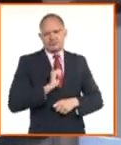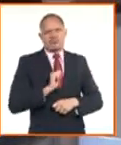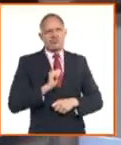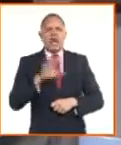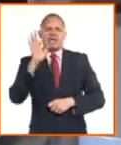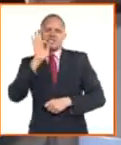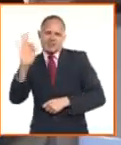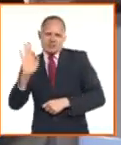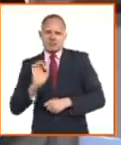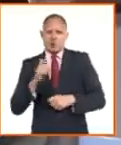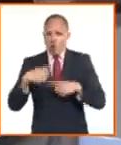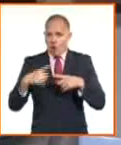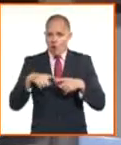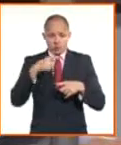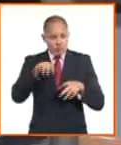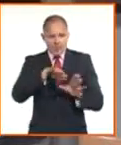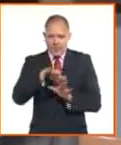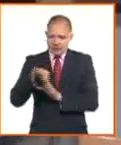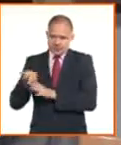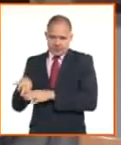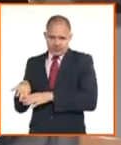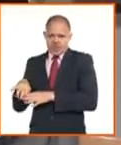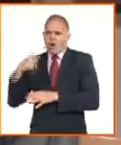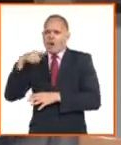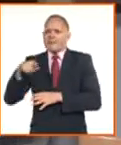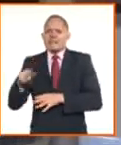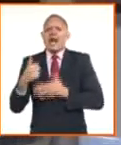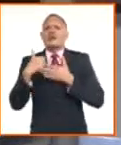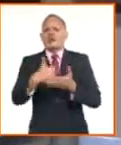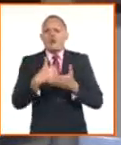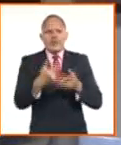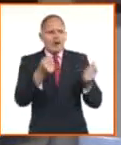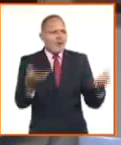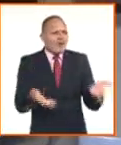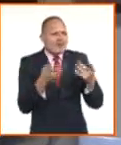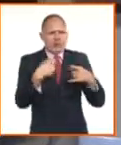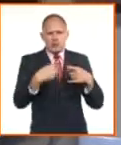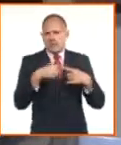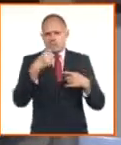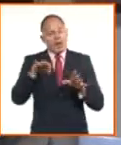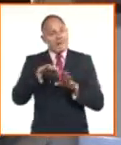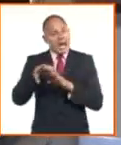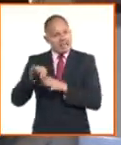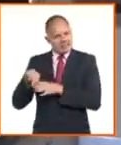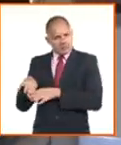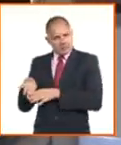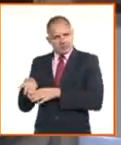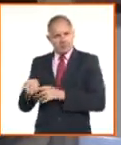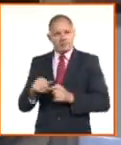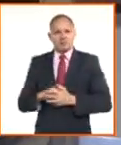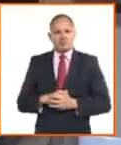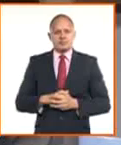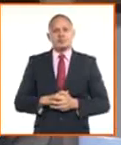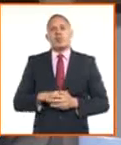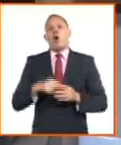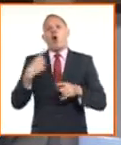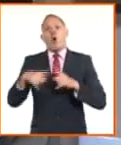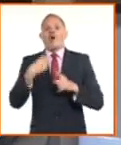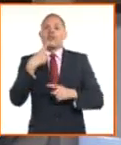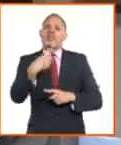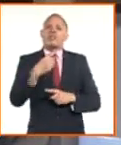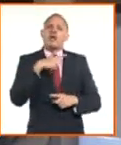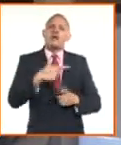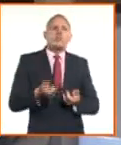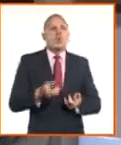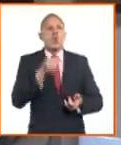nosotros en el punto B es un tipo de cambio único para de toda equilibrio la economía. De toda la economía. Entonces puede haber un tipo de cambio de equilibrio de un mercado,